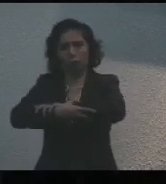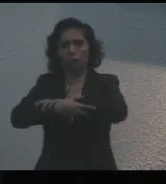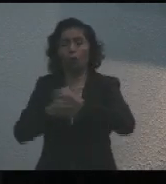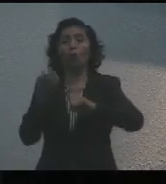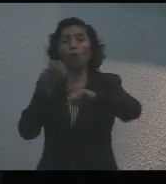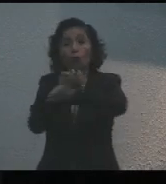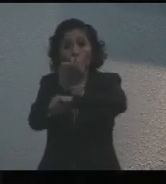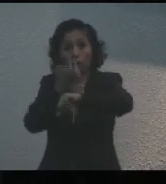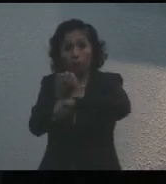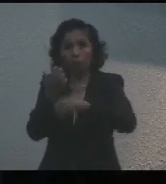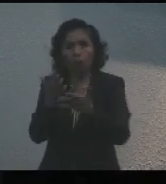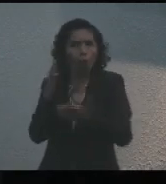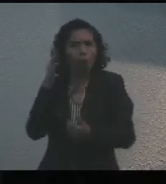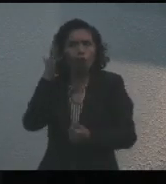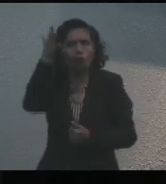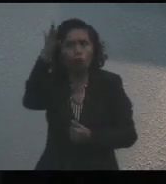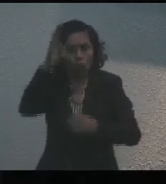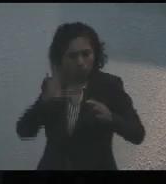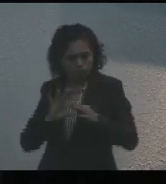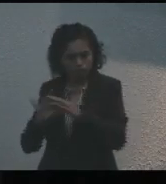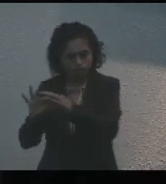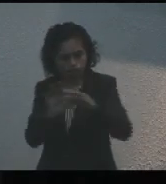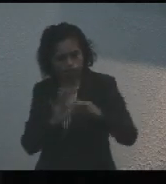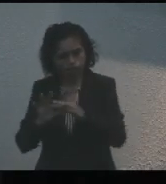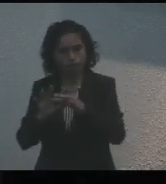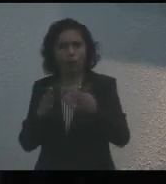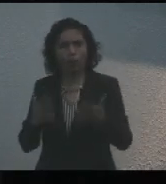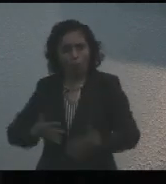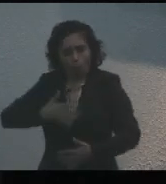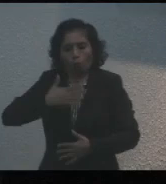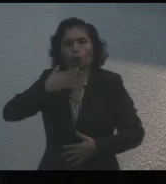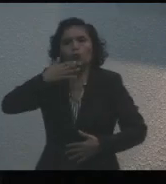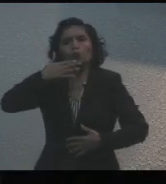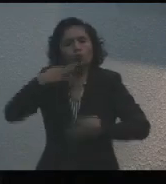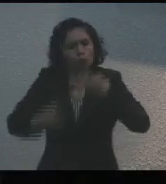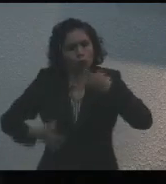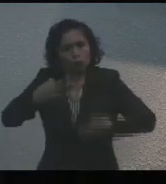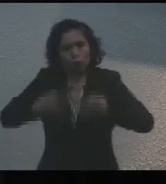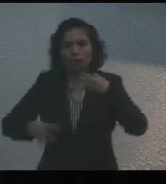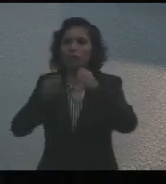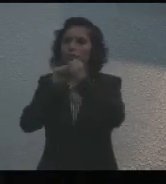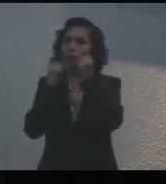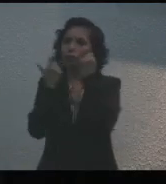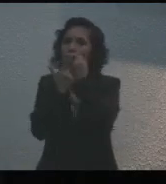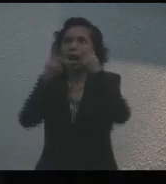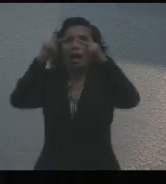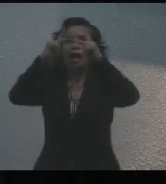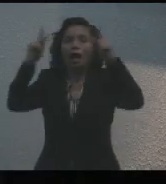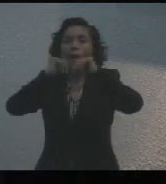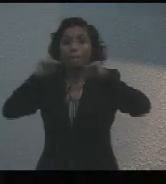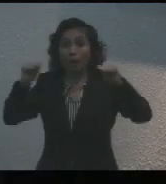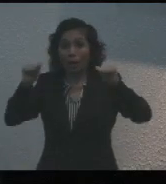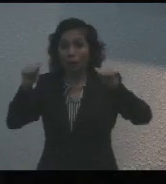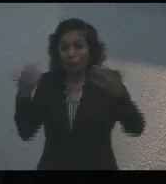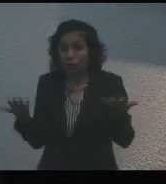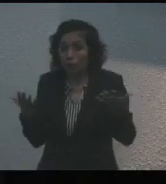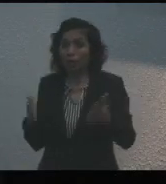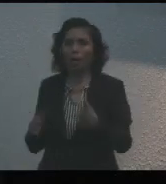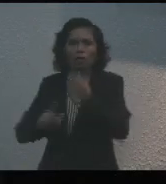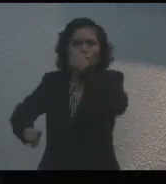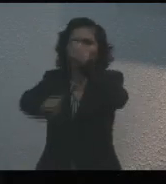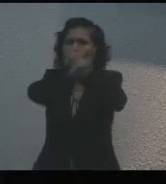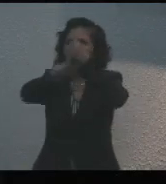estado con prosperidad compartida, un estado con justicia social, un estado en paz y que nos ayude a enfrentar y